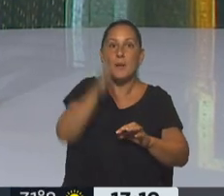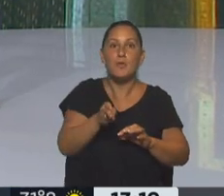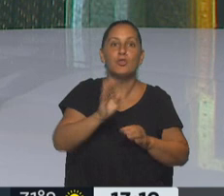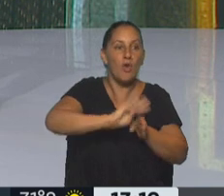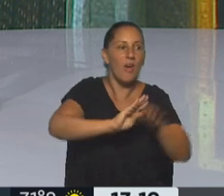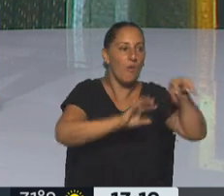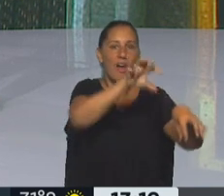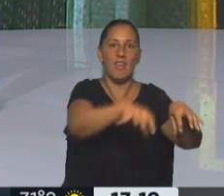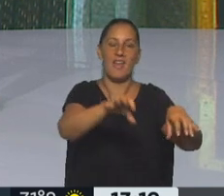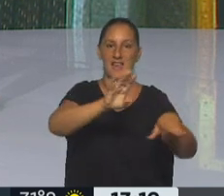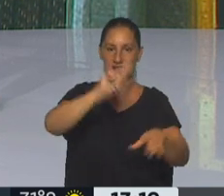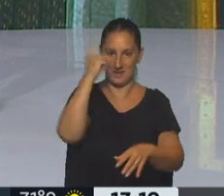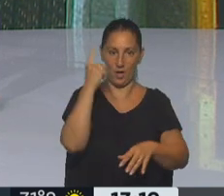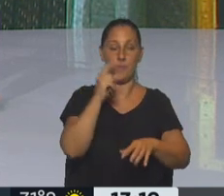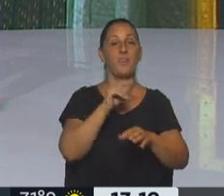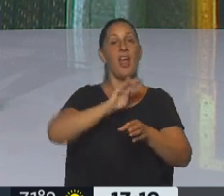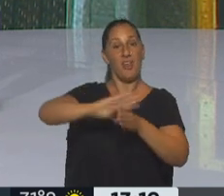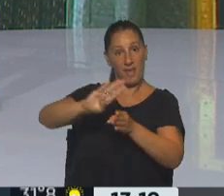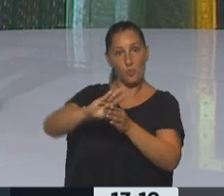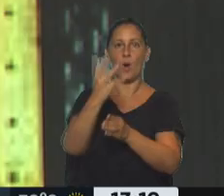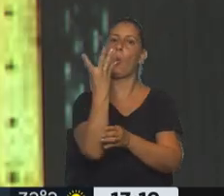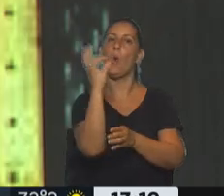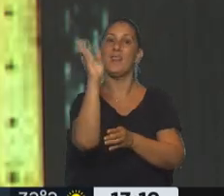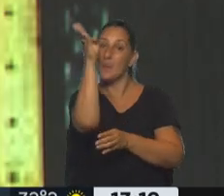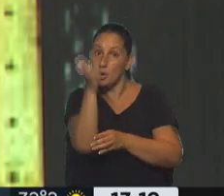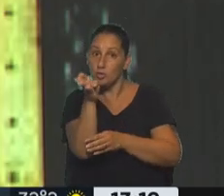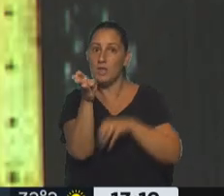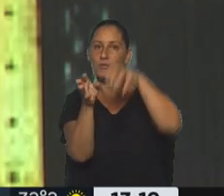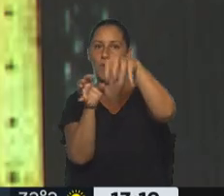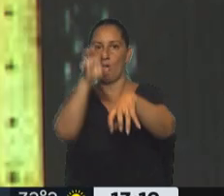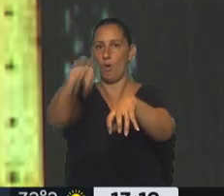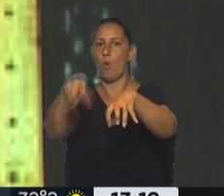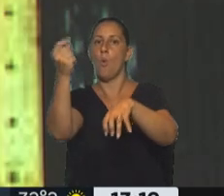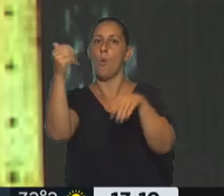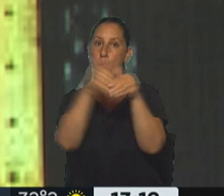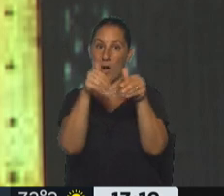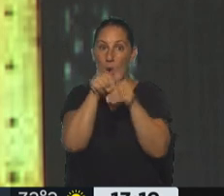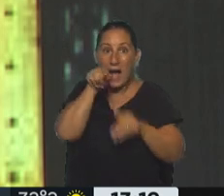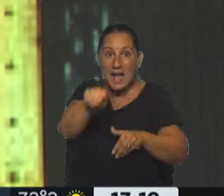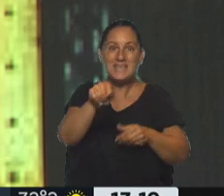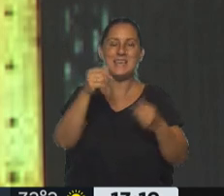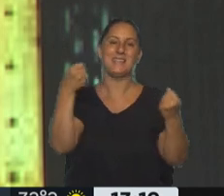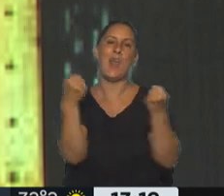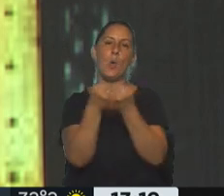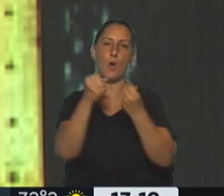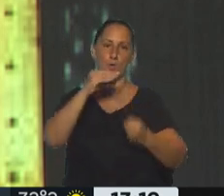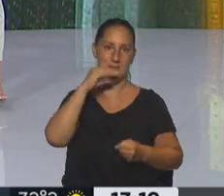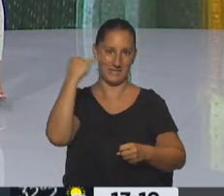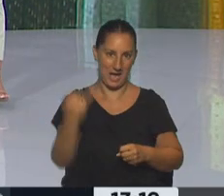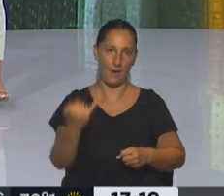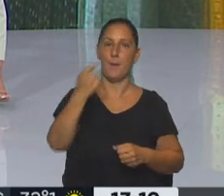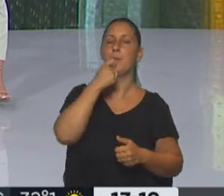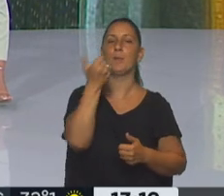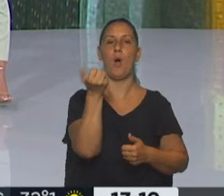intraestado el 40% son los bancos y ahí es donde está el acuerdo que el ministro Sergio massa tiene con por ejemplo